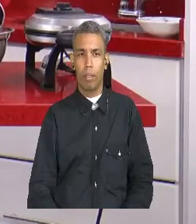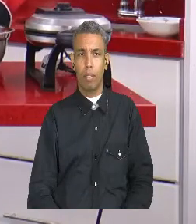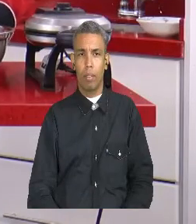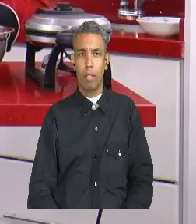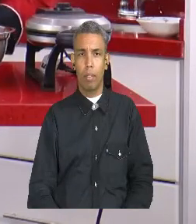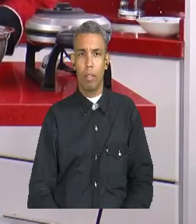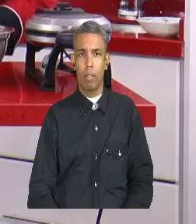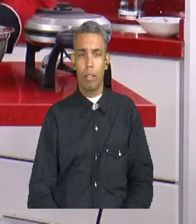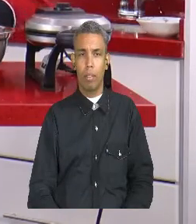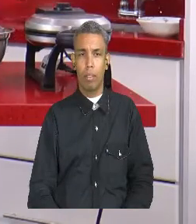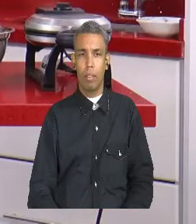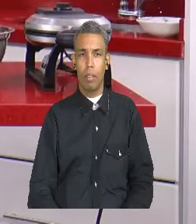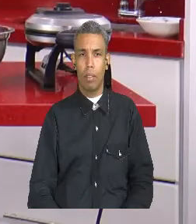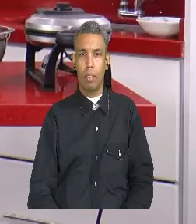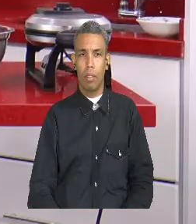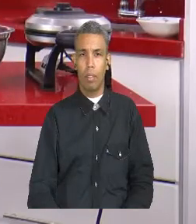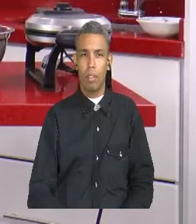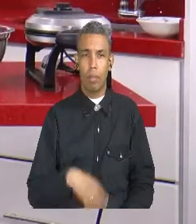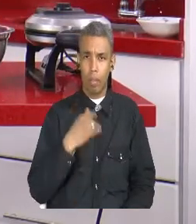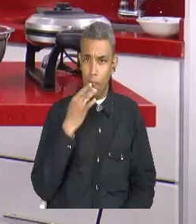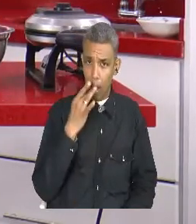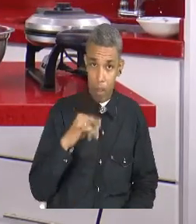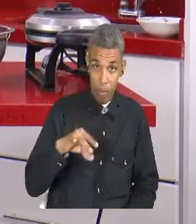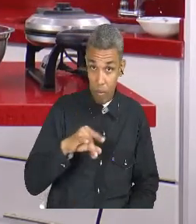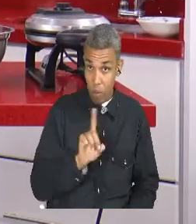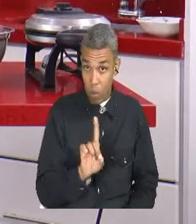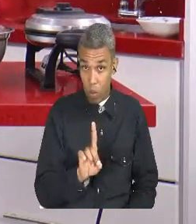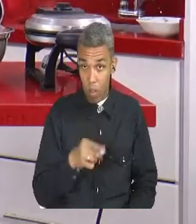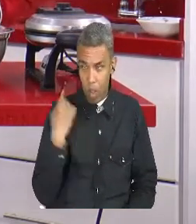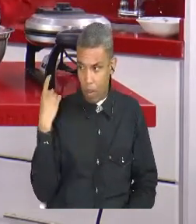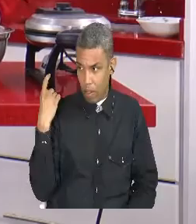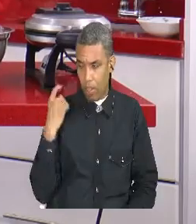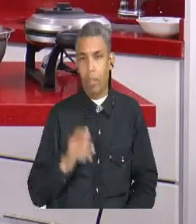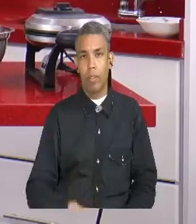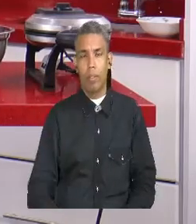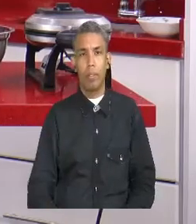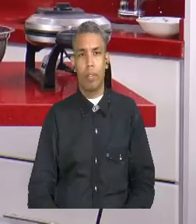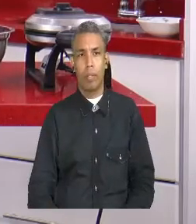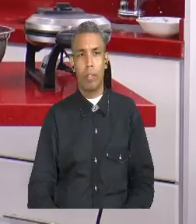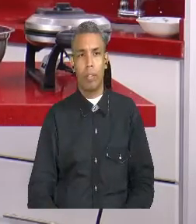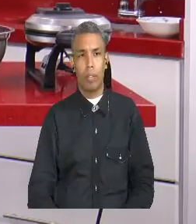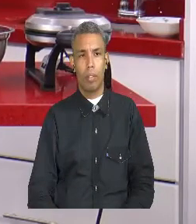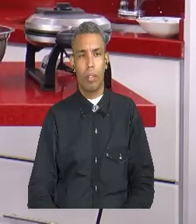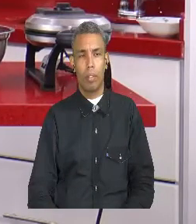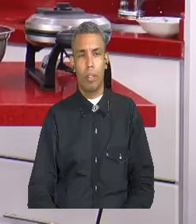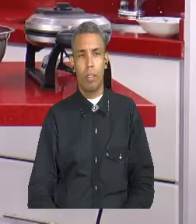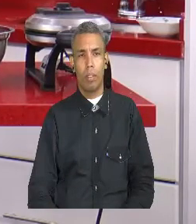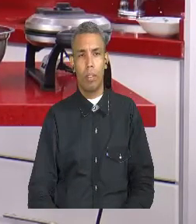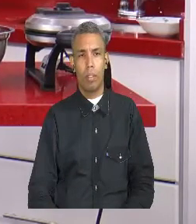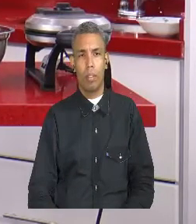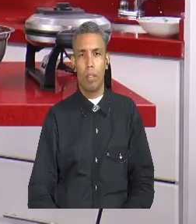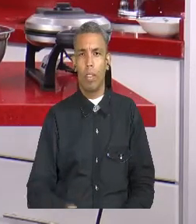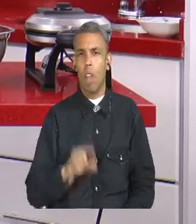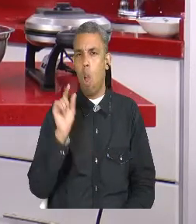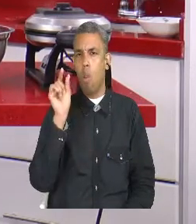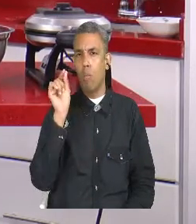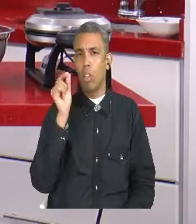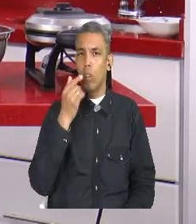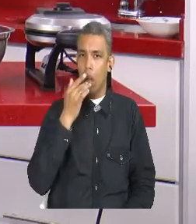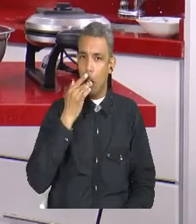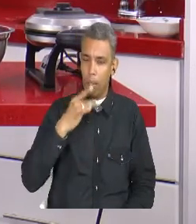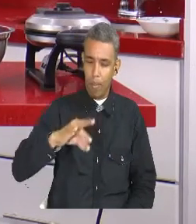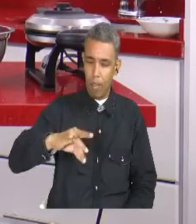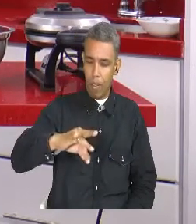pizca de sal? No le hemos agregado la pizca de sal. Hemos agregado la pizca de sal. Entonces, vamos a agregar nuestra pizca de sal. Okay.